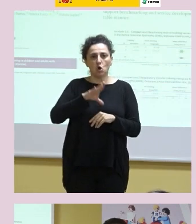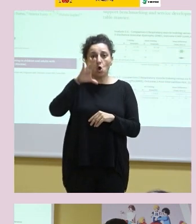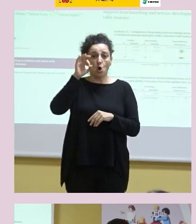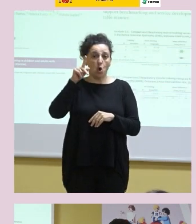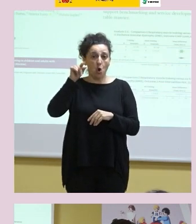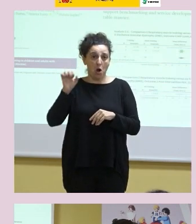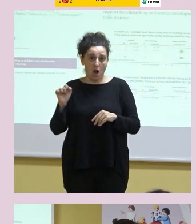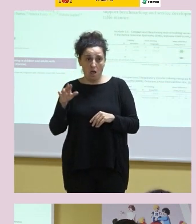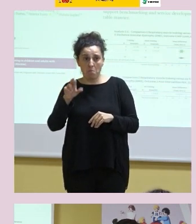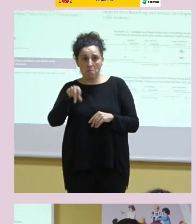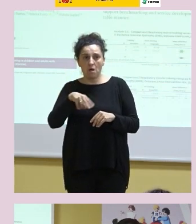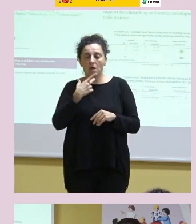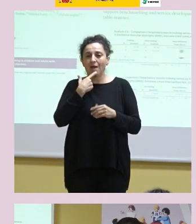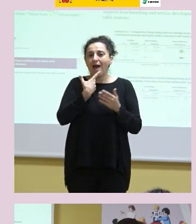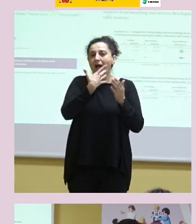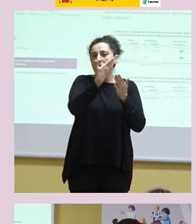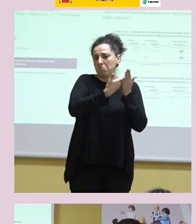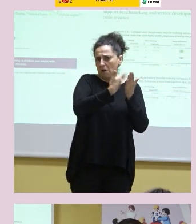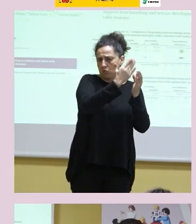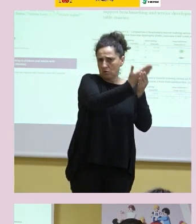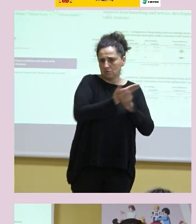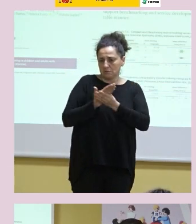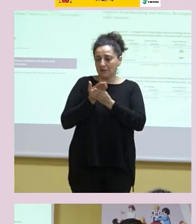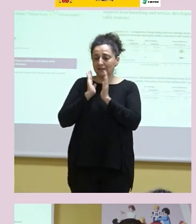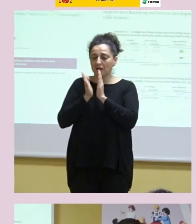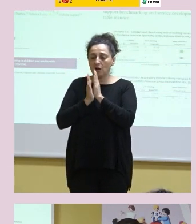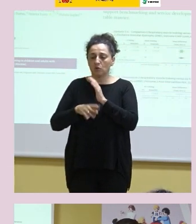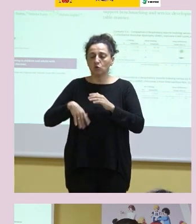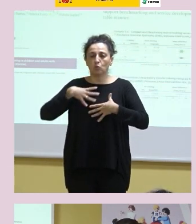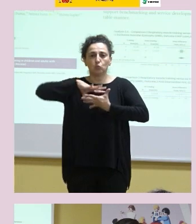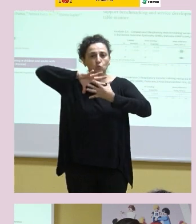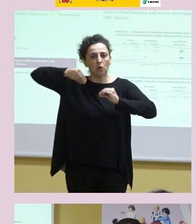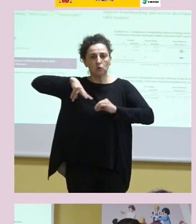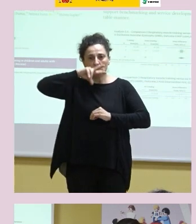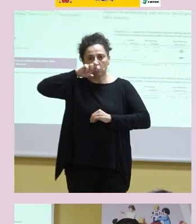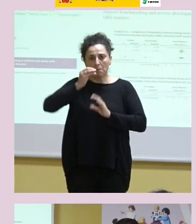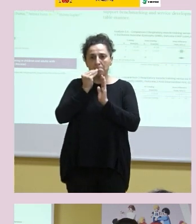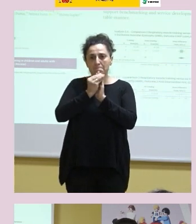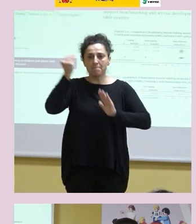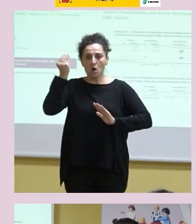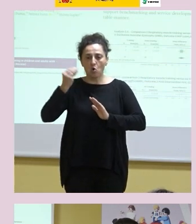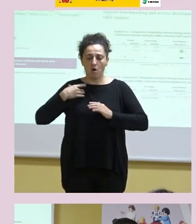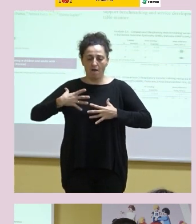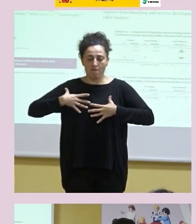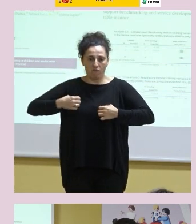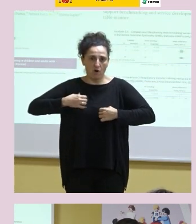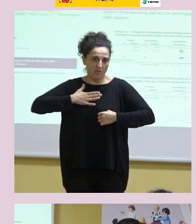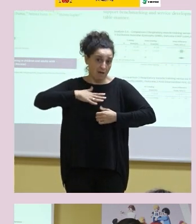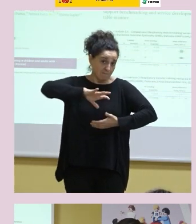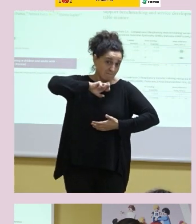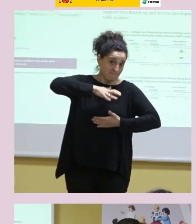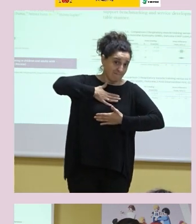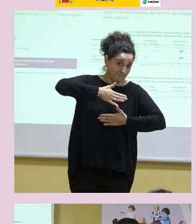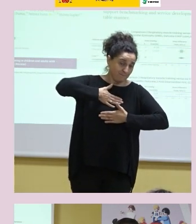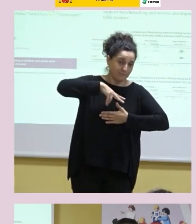varios artículos que nos indican que el entrenamiento de la musculatura respiratoria, de nuevo, mejora la fuerza de la musculatura inspiratoria